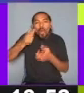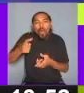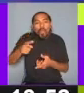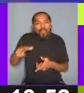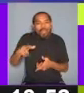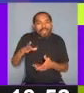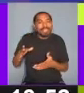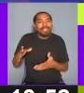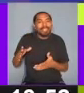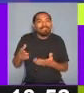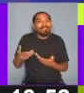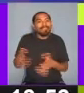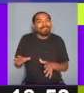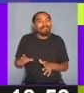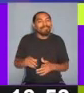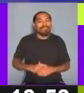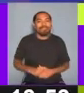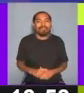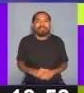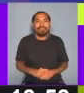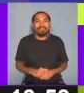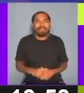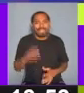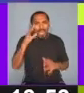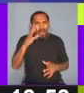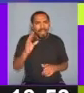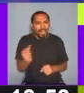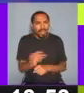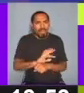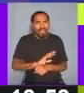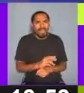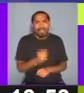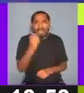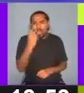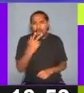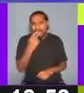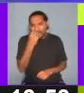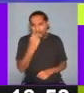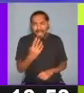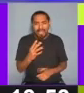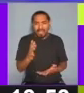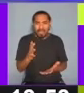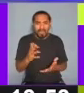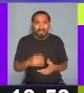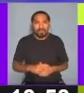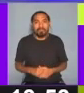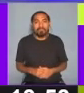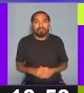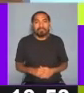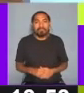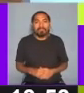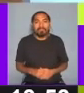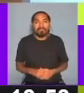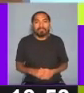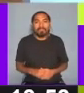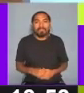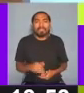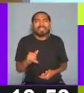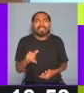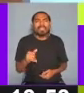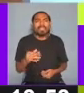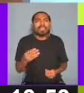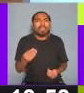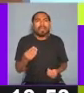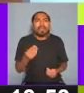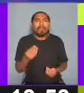el año 2020, sí, una cosa así. Sí, claro. Y ahora se retoma. ¿Y por qué causó tanta una